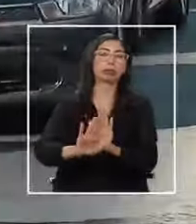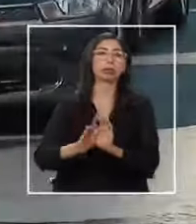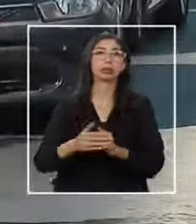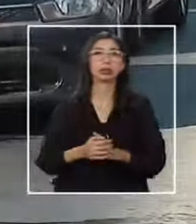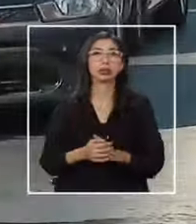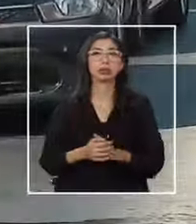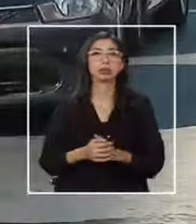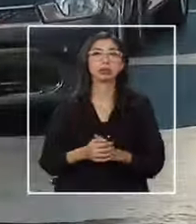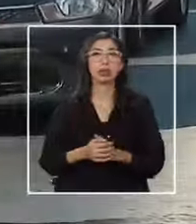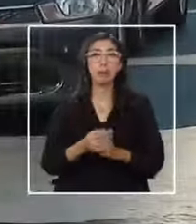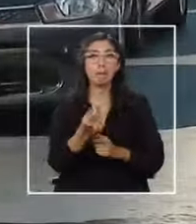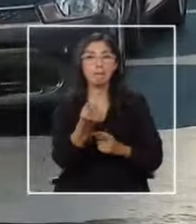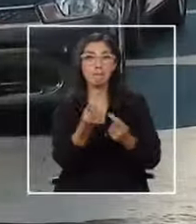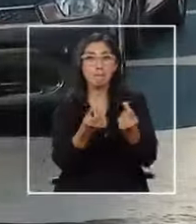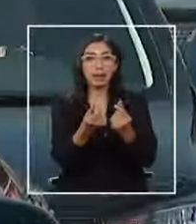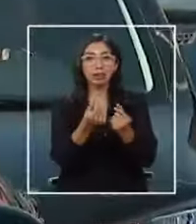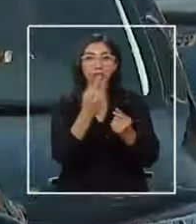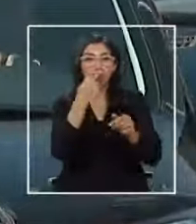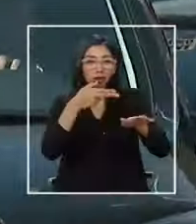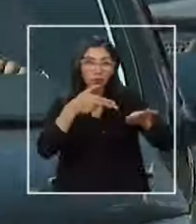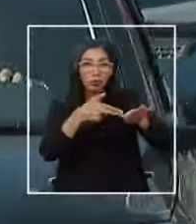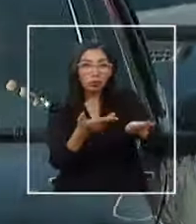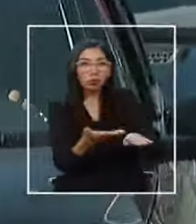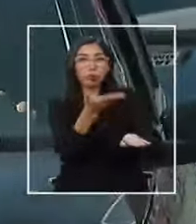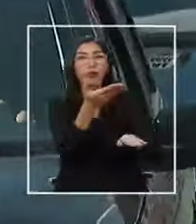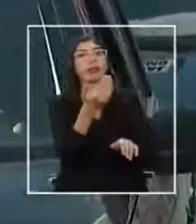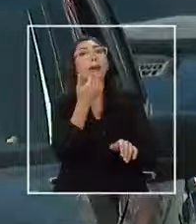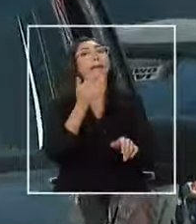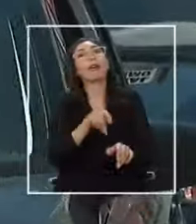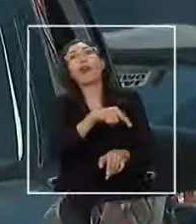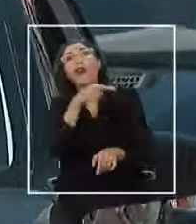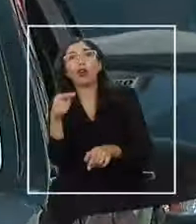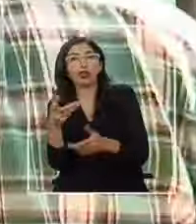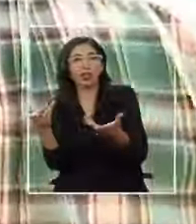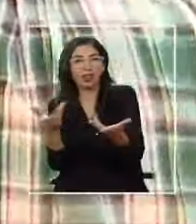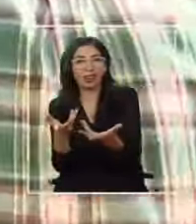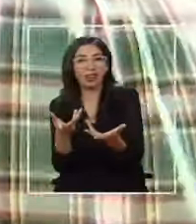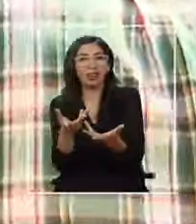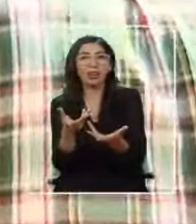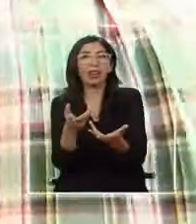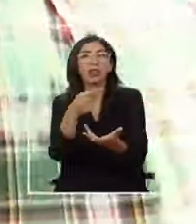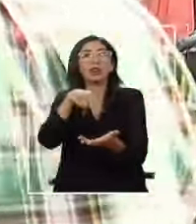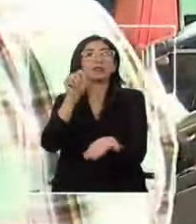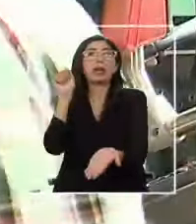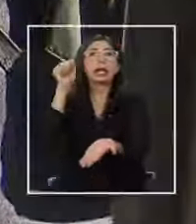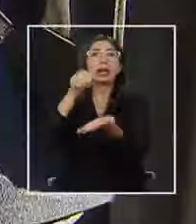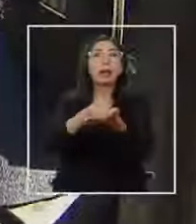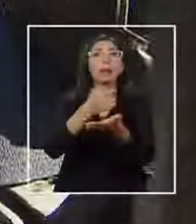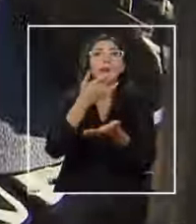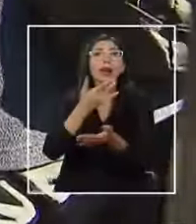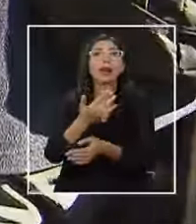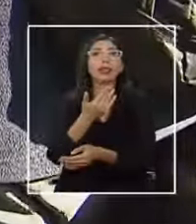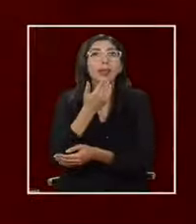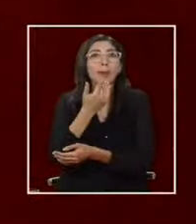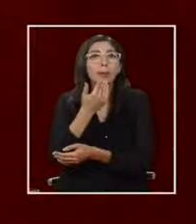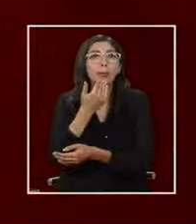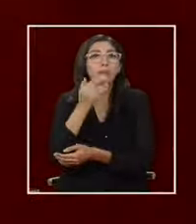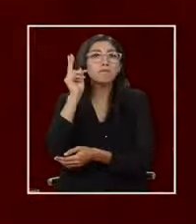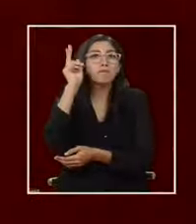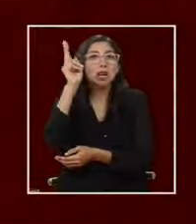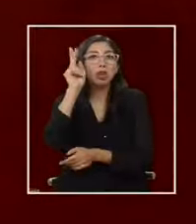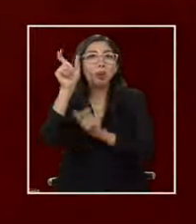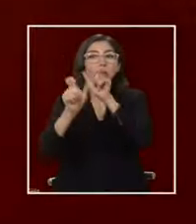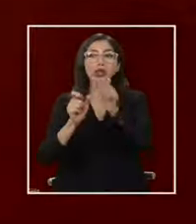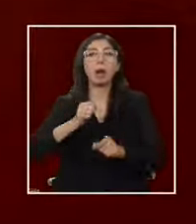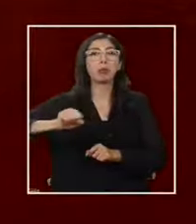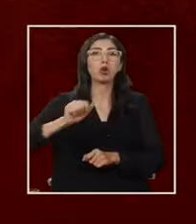No solo los precios al alza en el combustible afectan a estos taxistas. Denuncian que la evasión está a la orden del día, lo que hace que muchos